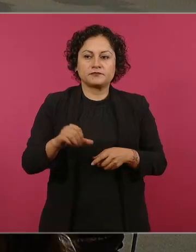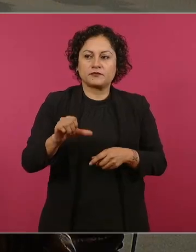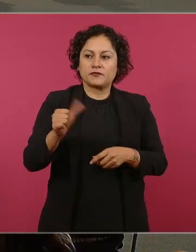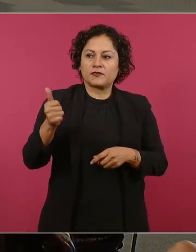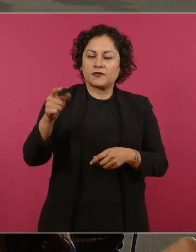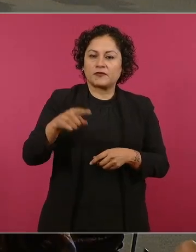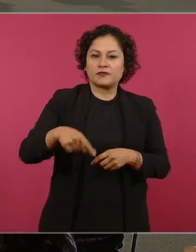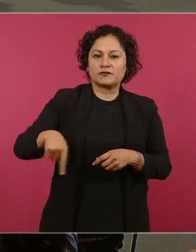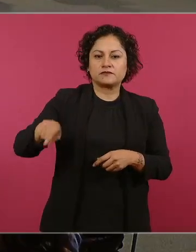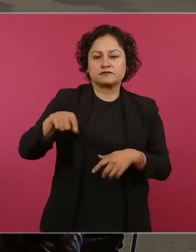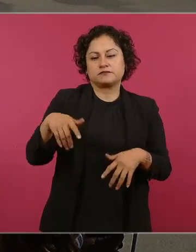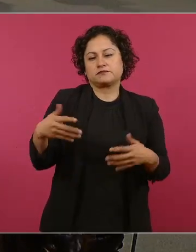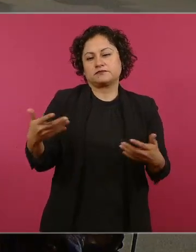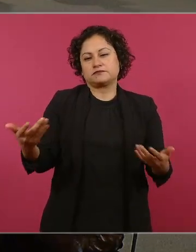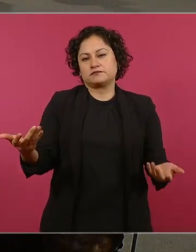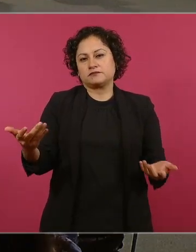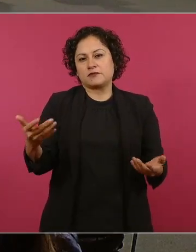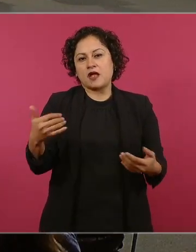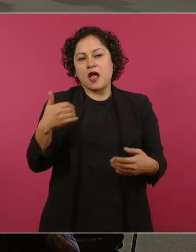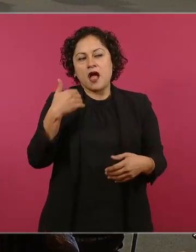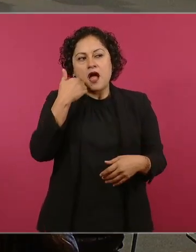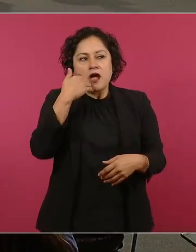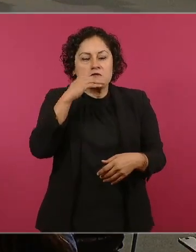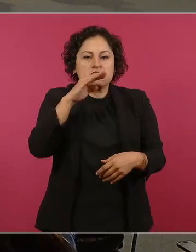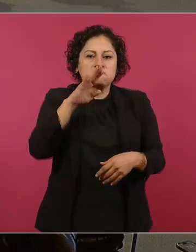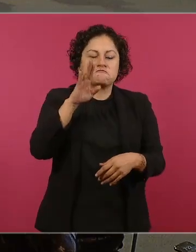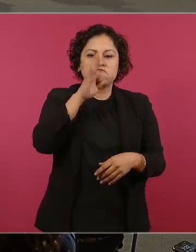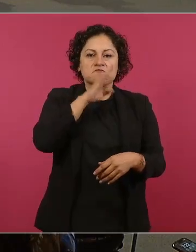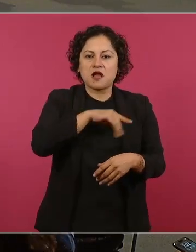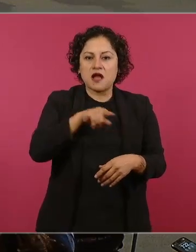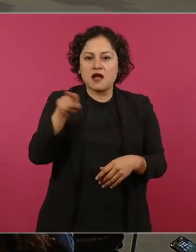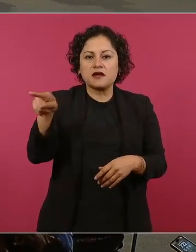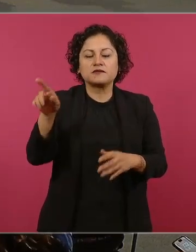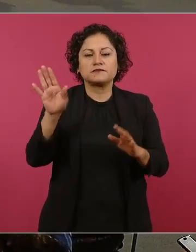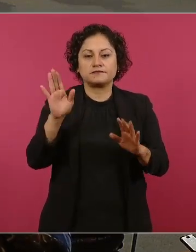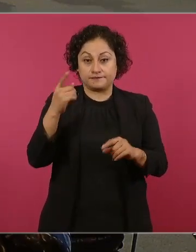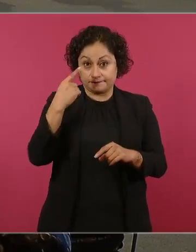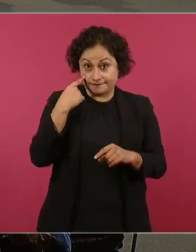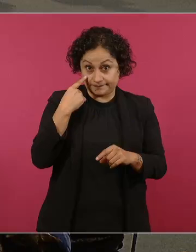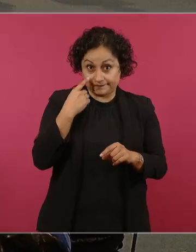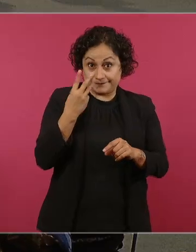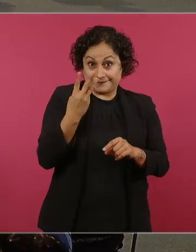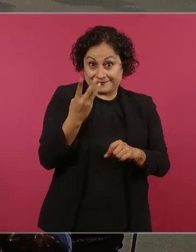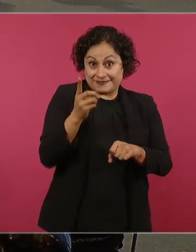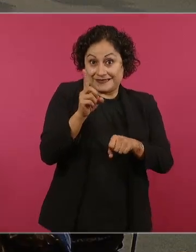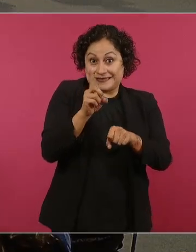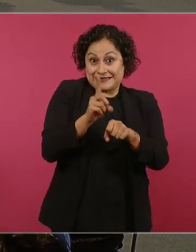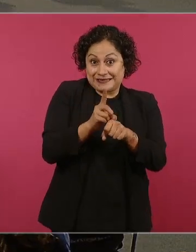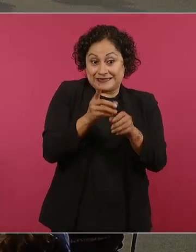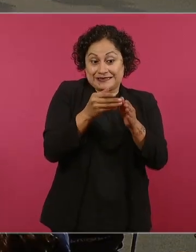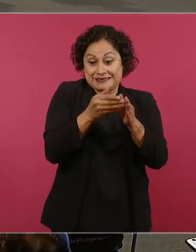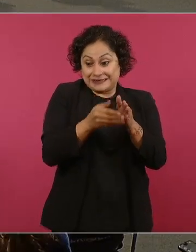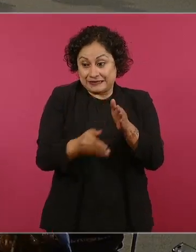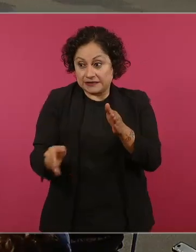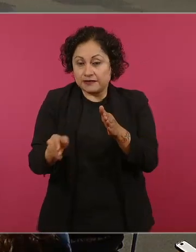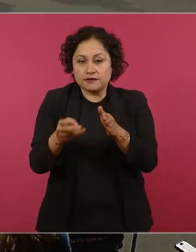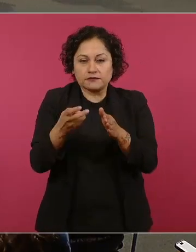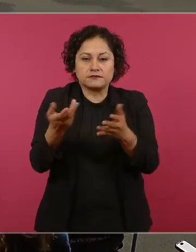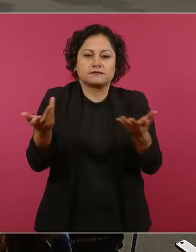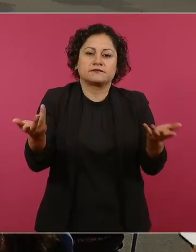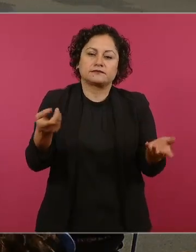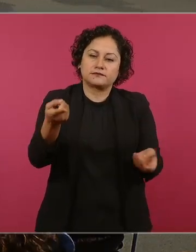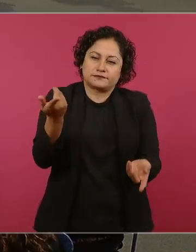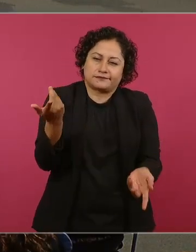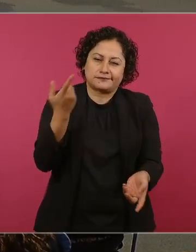criticar al gobierno. Por más de 3 días, comentaristas de radio, imagínense, un meme se volvió noticia. Comentaristas